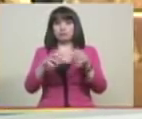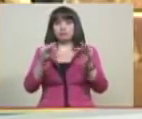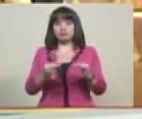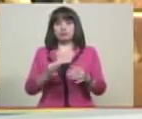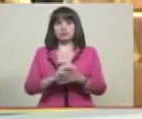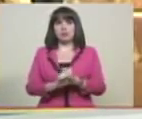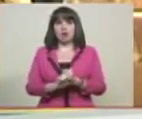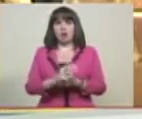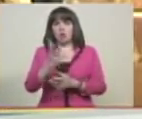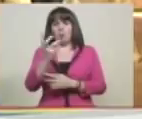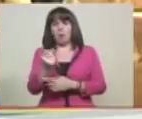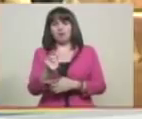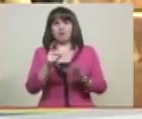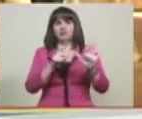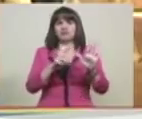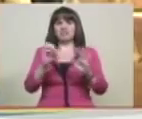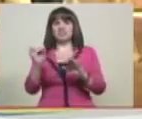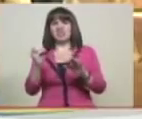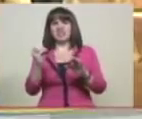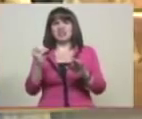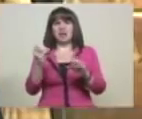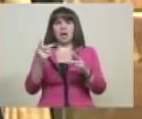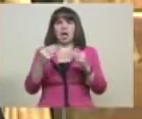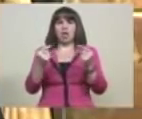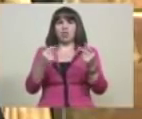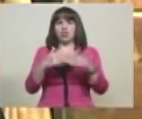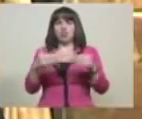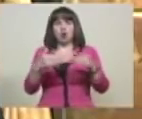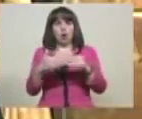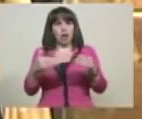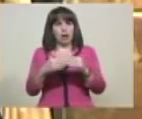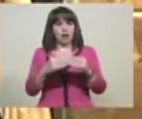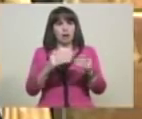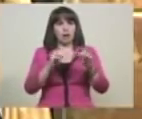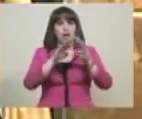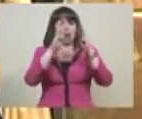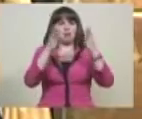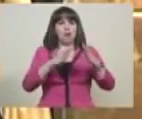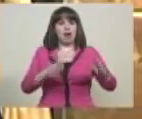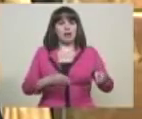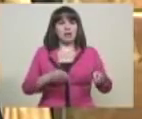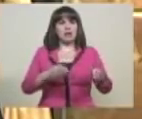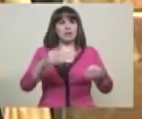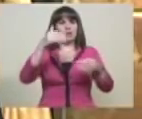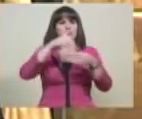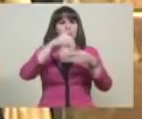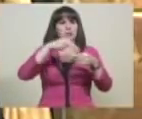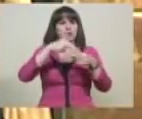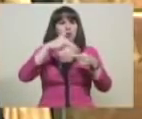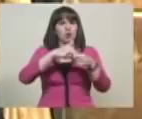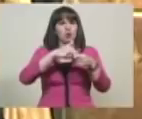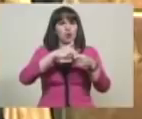en un monto oscilante de 60 dólares o más, es el precio del barril petrolero.